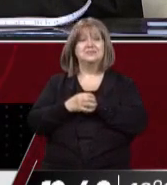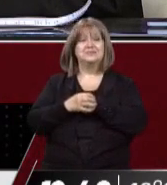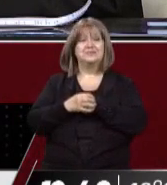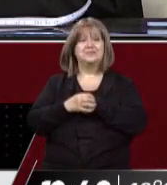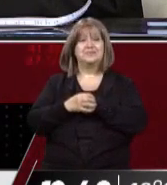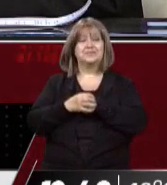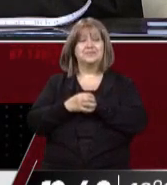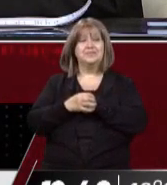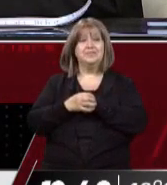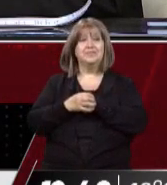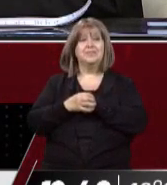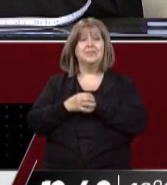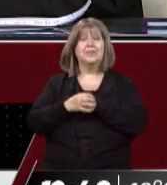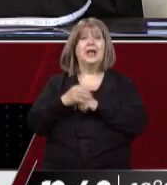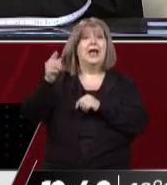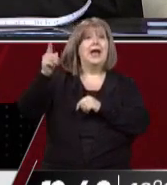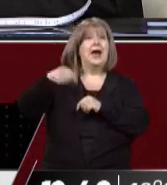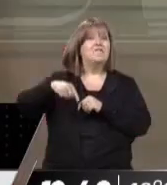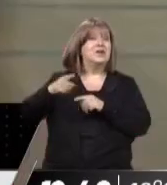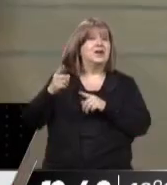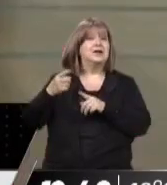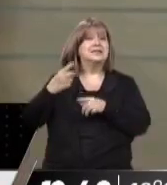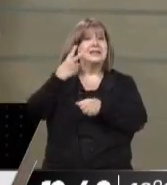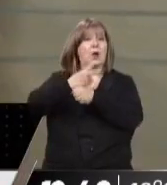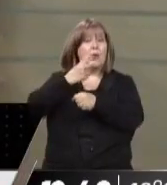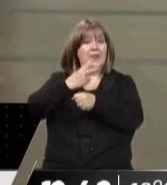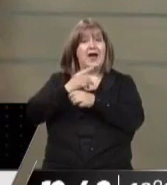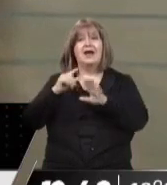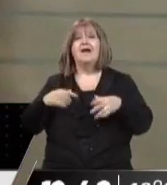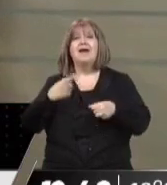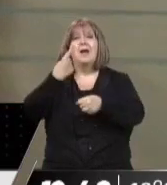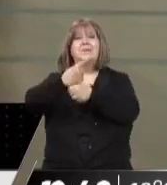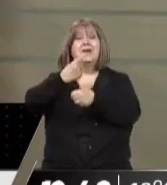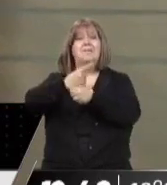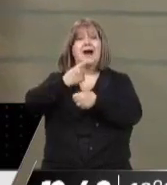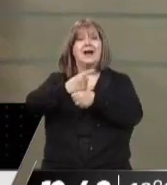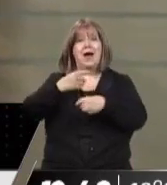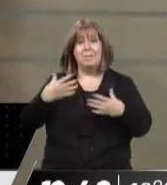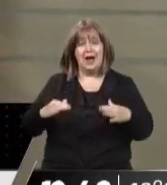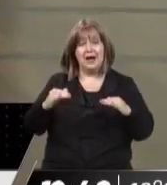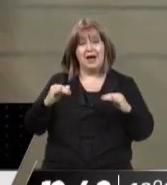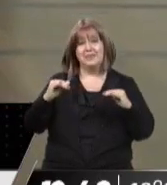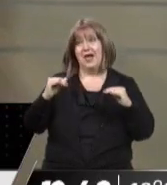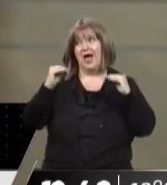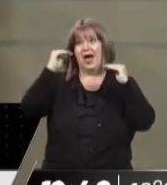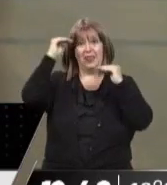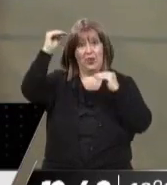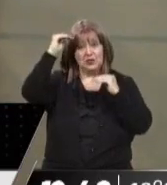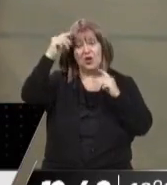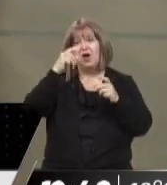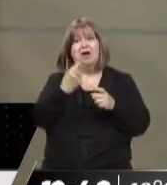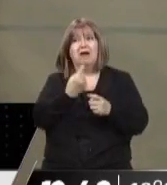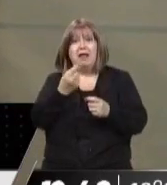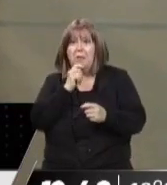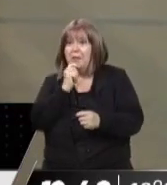porque tengo mucho delay. Que venga a una secundaria, una primaria para adultos. Cada persona que vamos a entrevistar tiene una historia